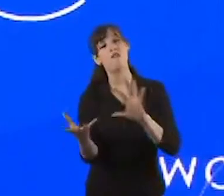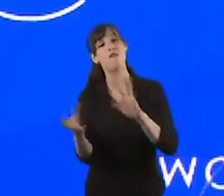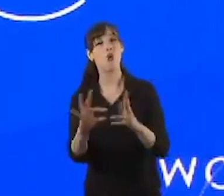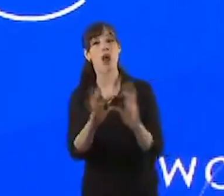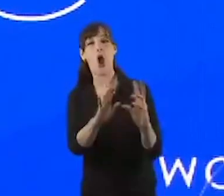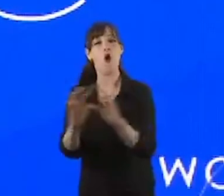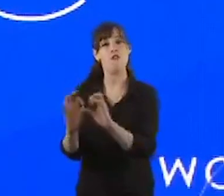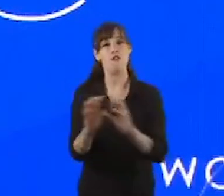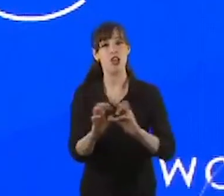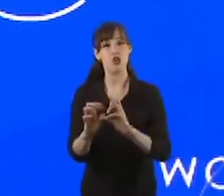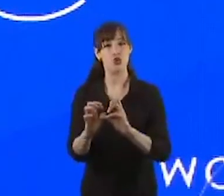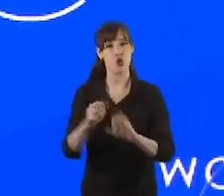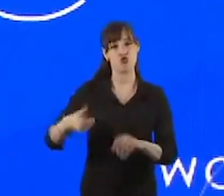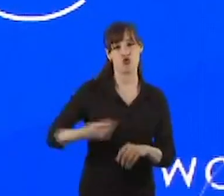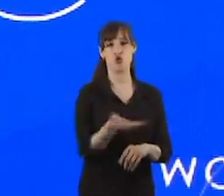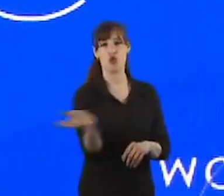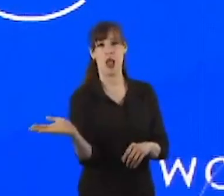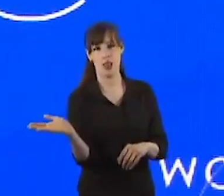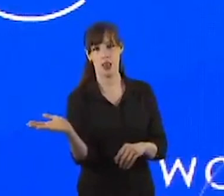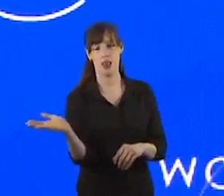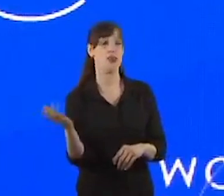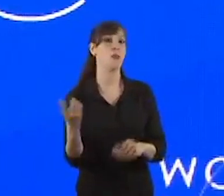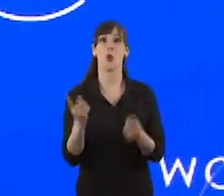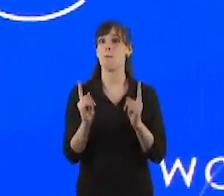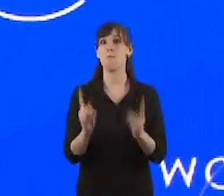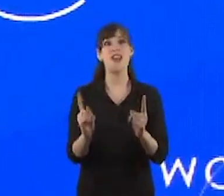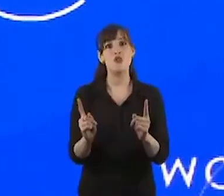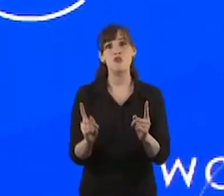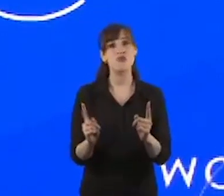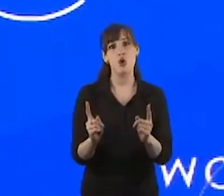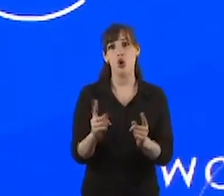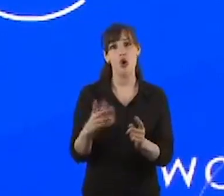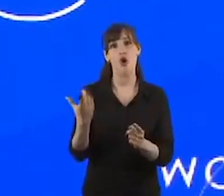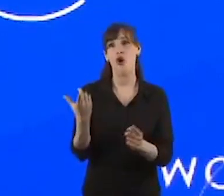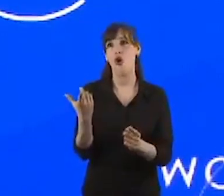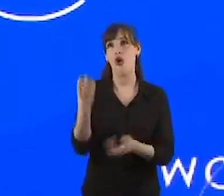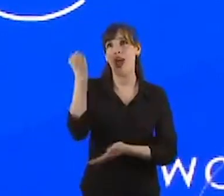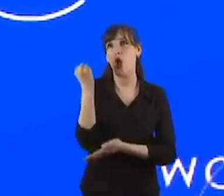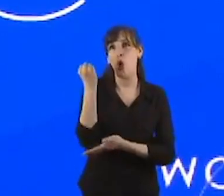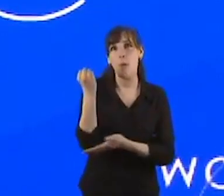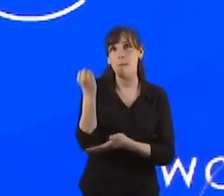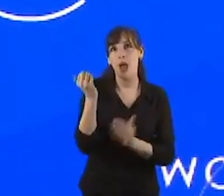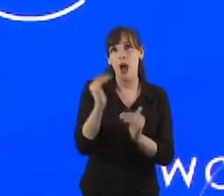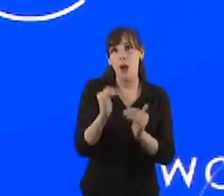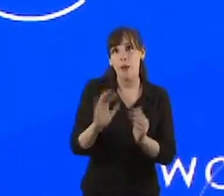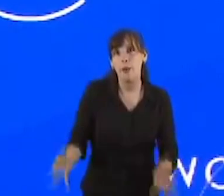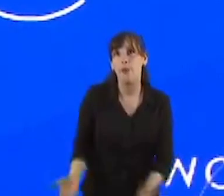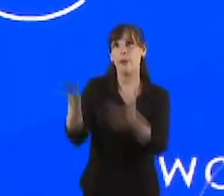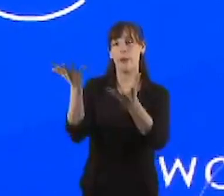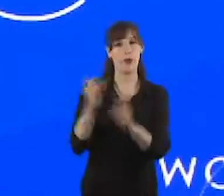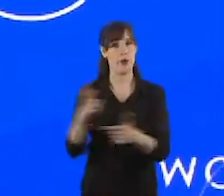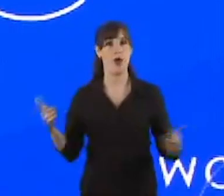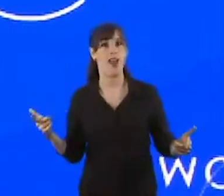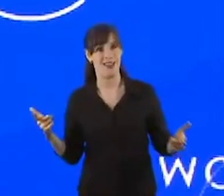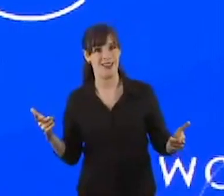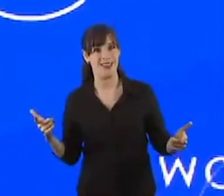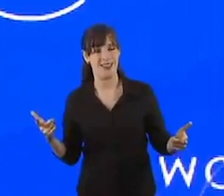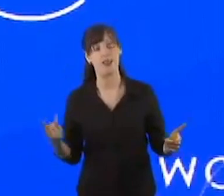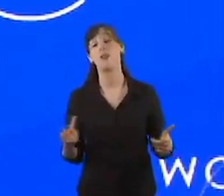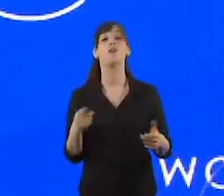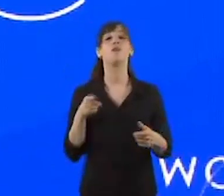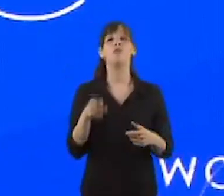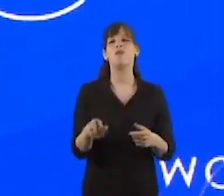sociales igual de nocivos para la vida en comunidad y para el crecimiento económico. La primera de estas nuevas batallas fue la